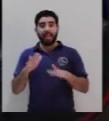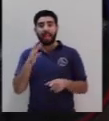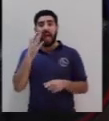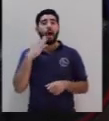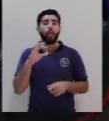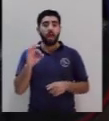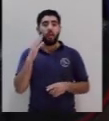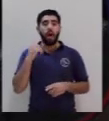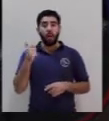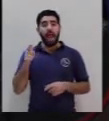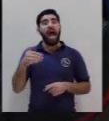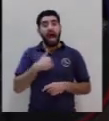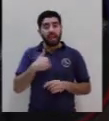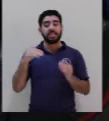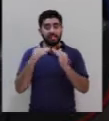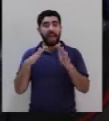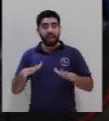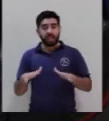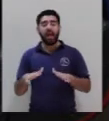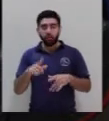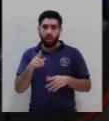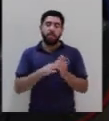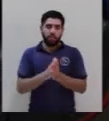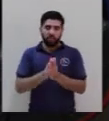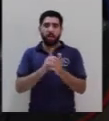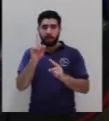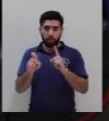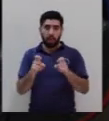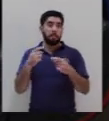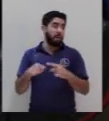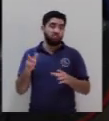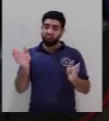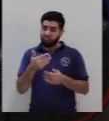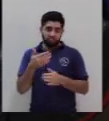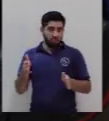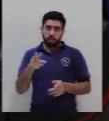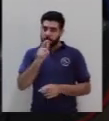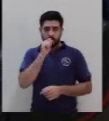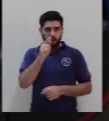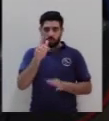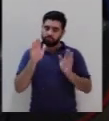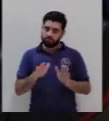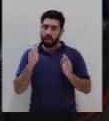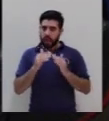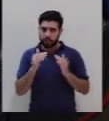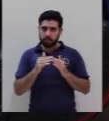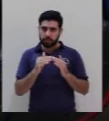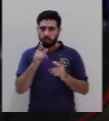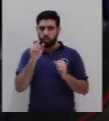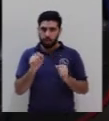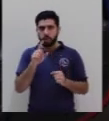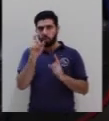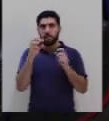de ellos. De ellos podemos aprender muchas cosas. Yo les podría mencionar tradición oral. La tradición oral es algo muy importante, porque